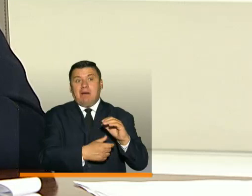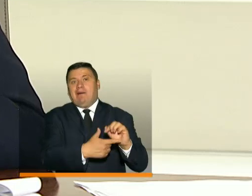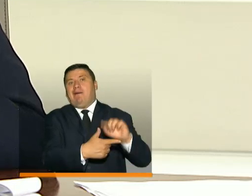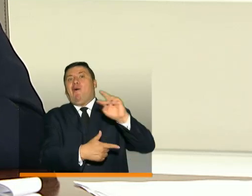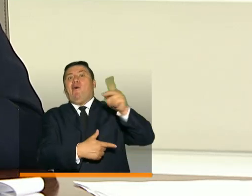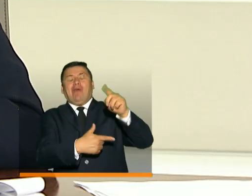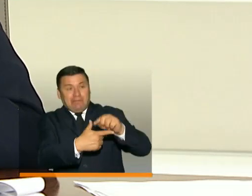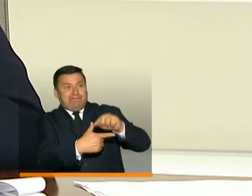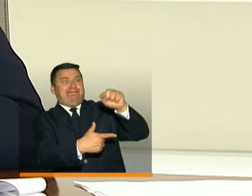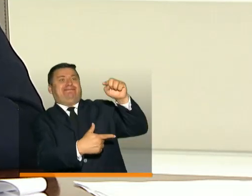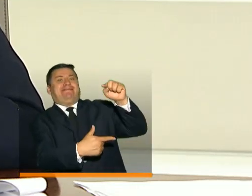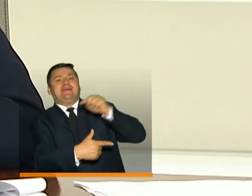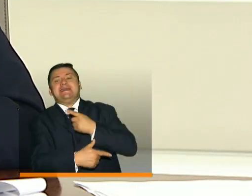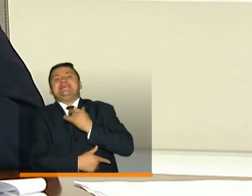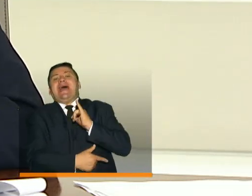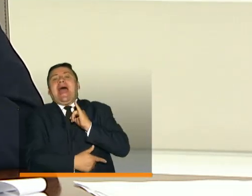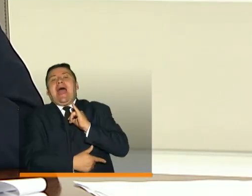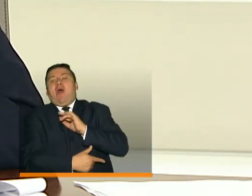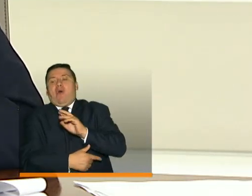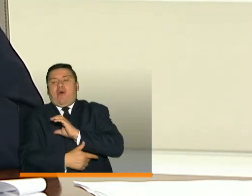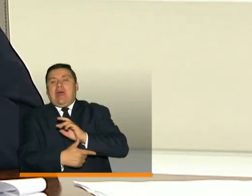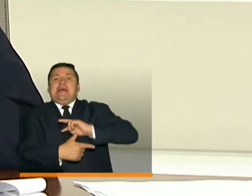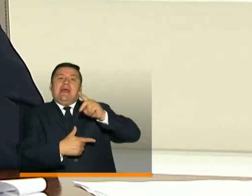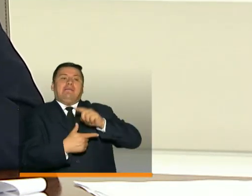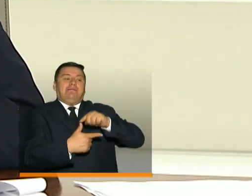subiendo dentro de esta